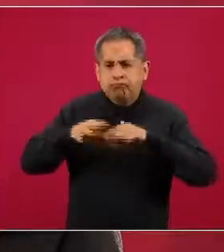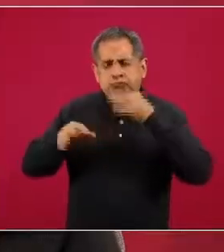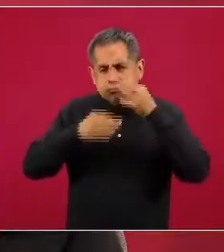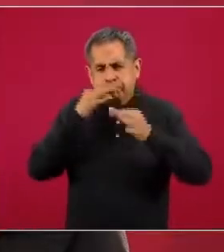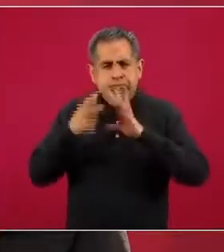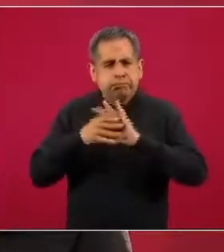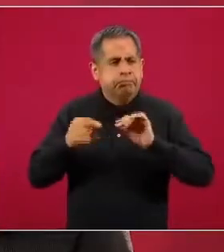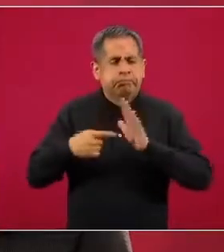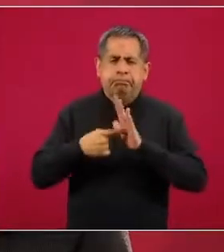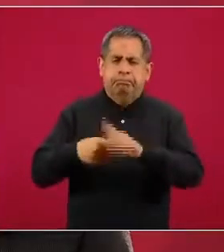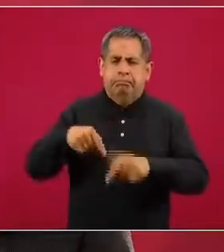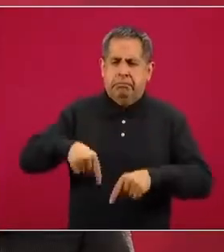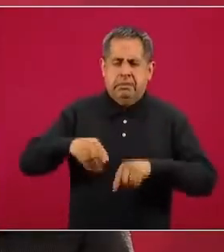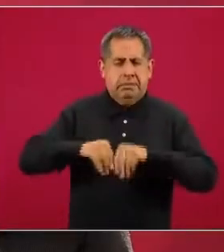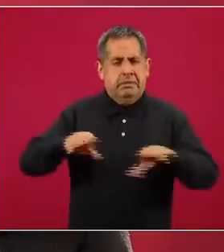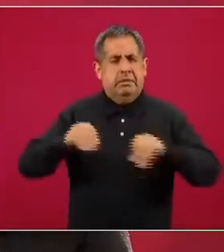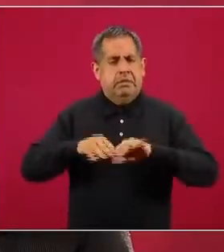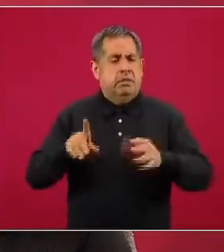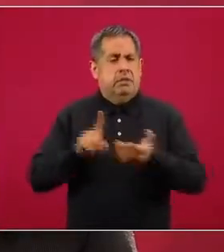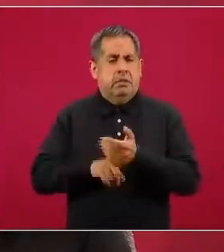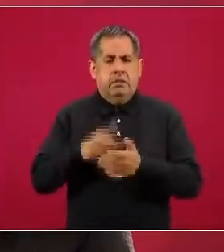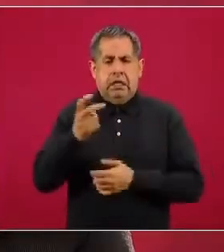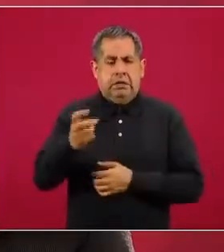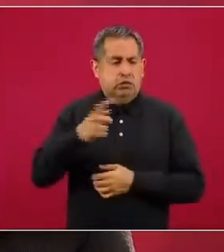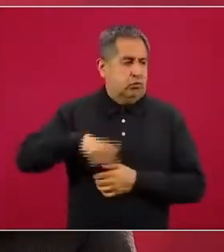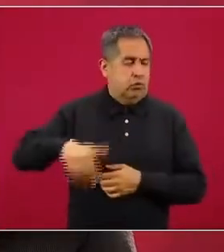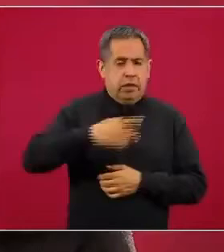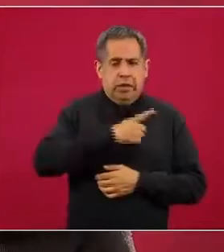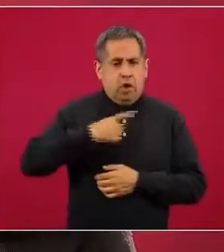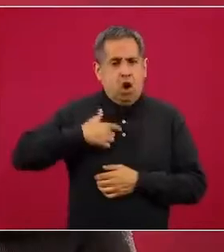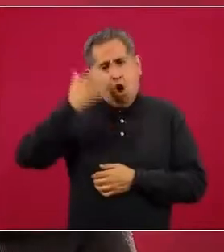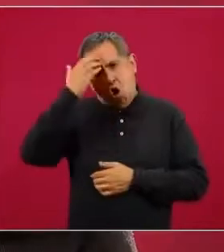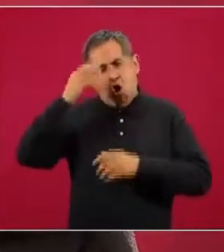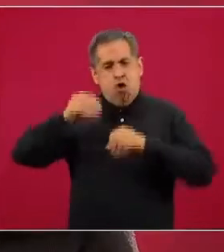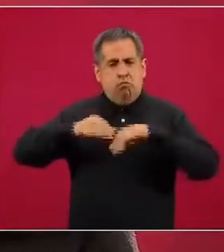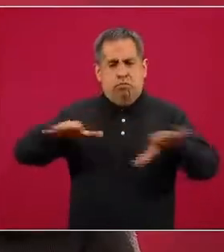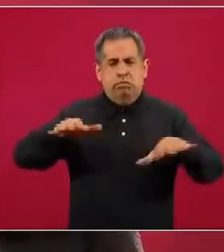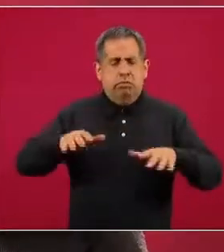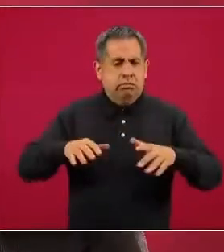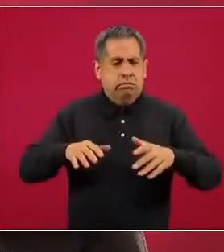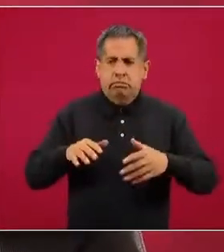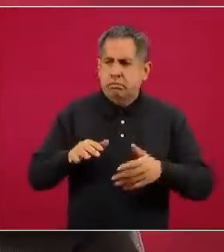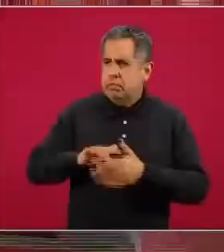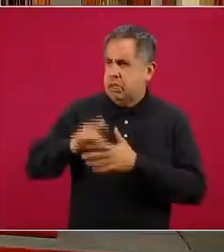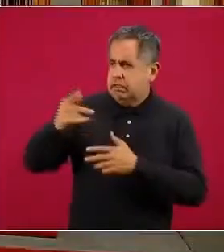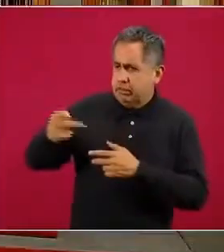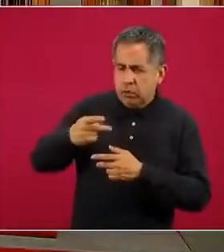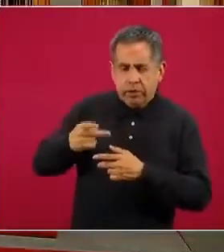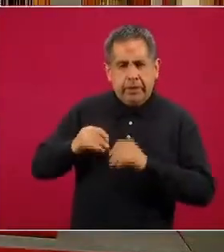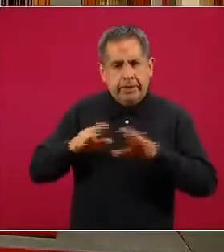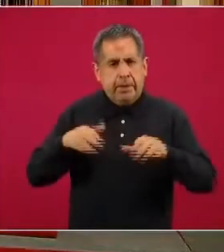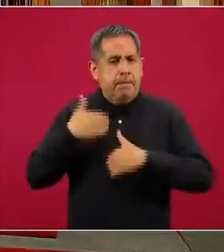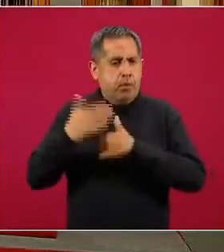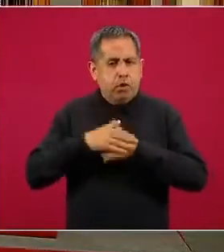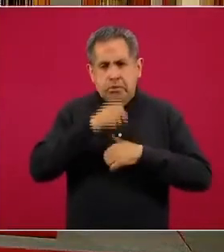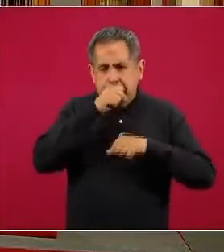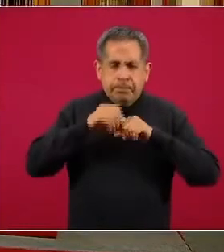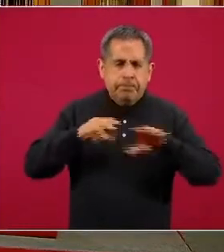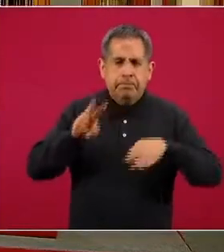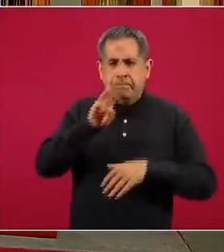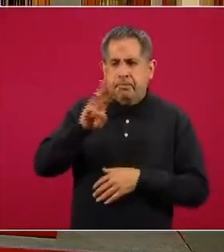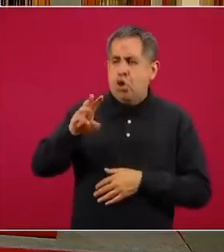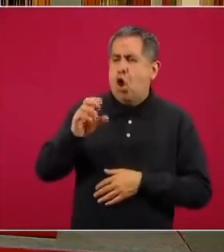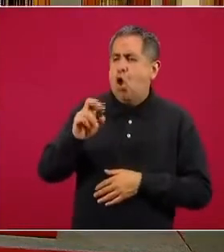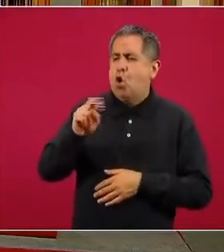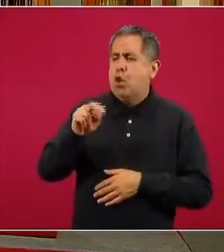habíamos comentado aquí, y es importante que se conozca. Entonces, gracias por sus cuestionamientos y lo vamos a hacer más prominente en la página